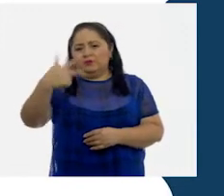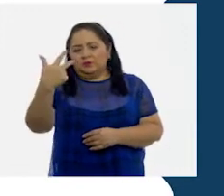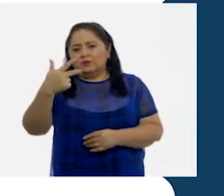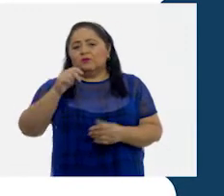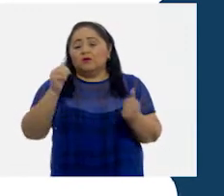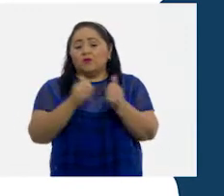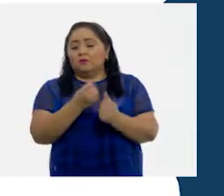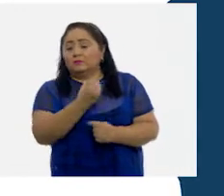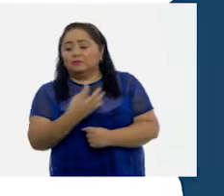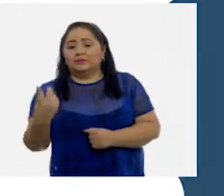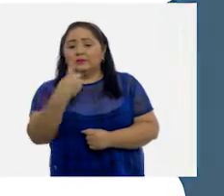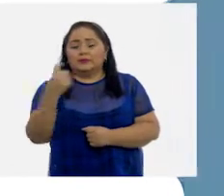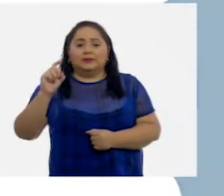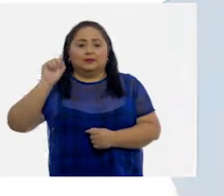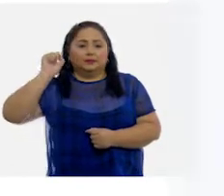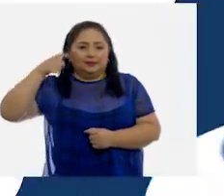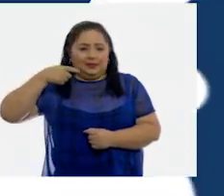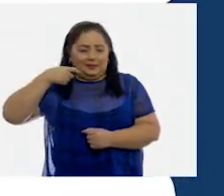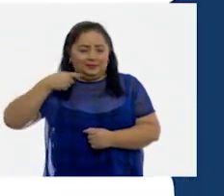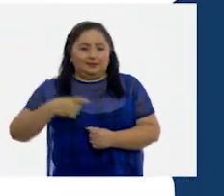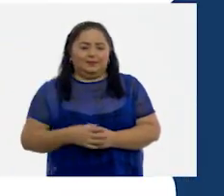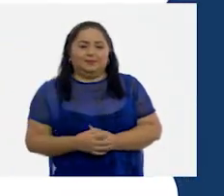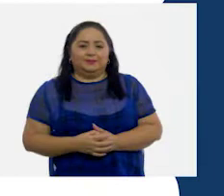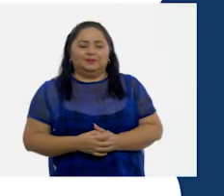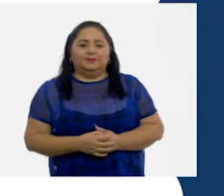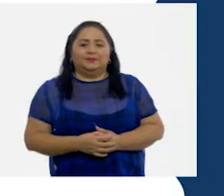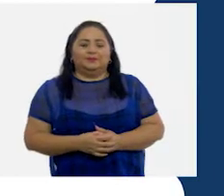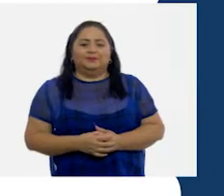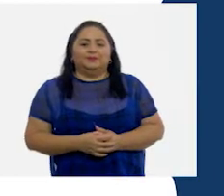5541-720413 con 100 líneas.